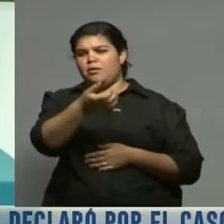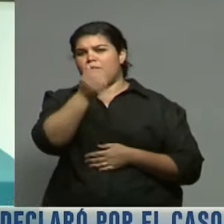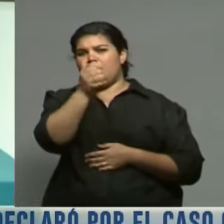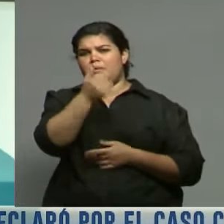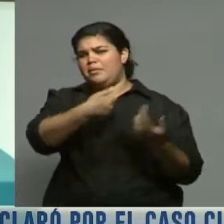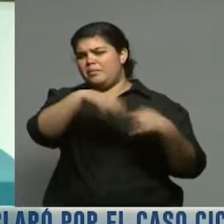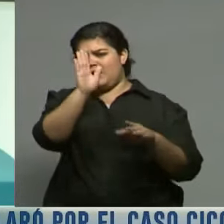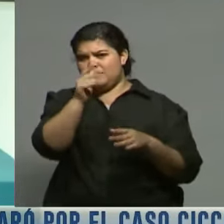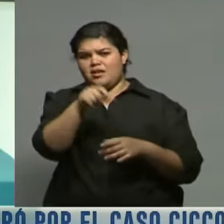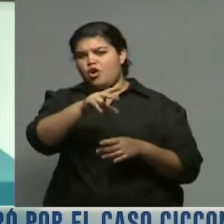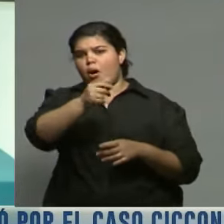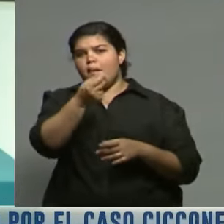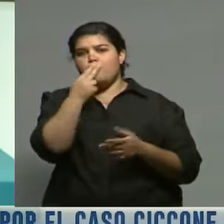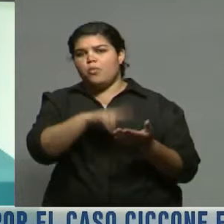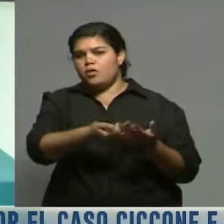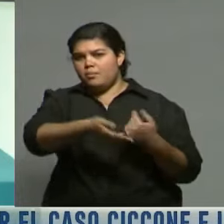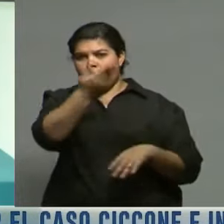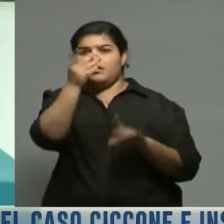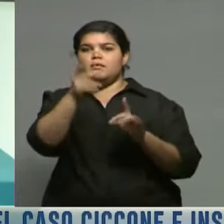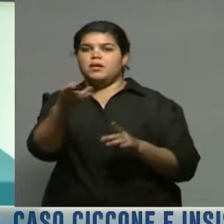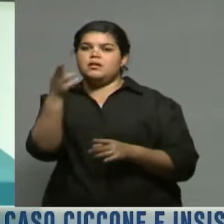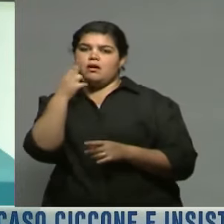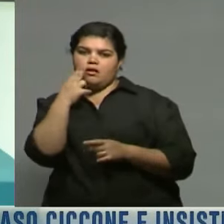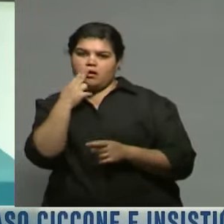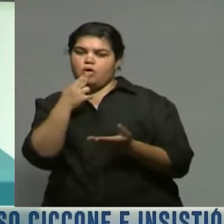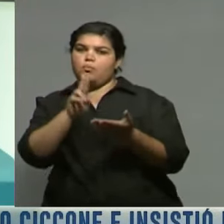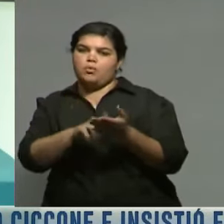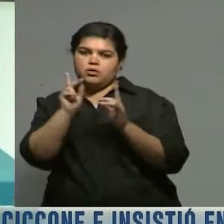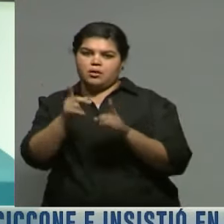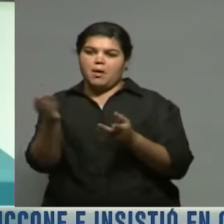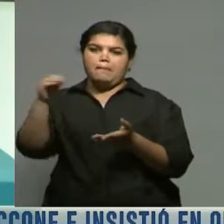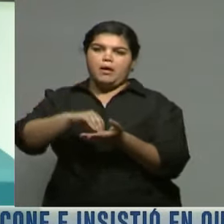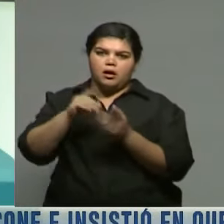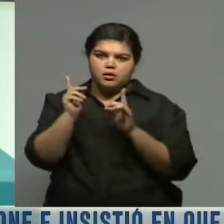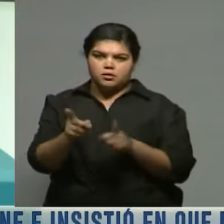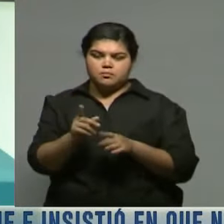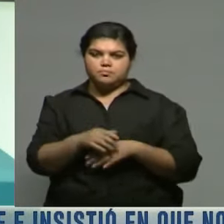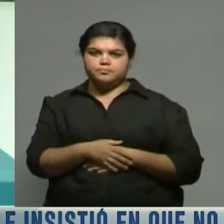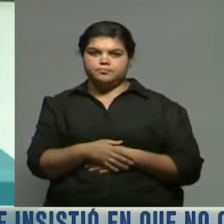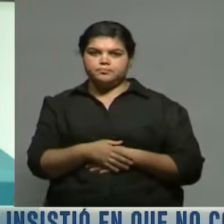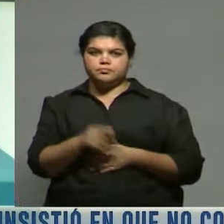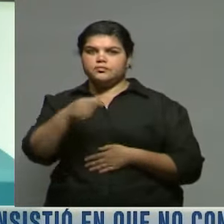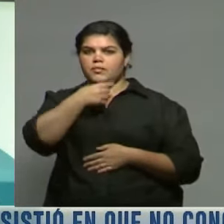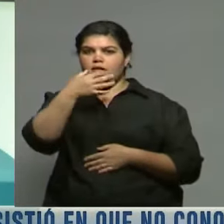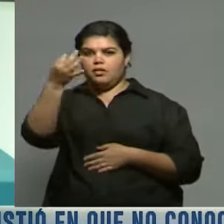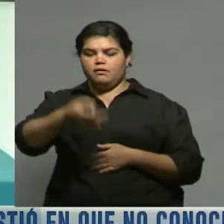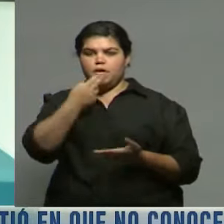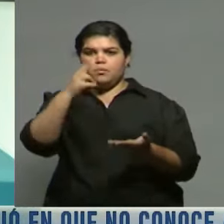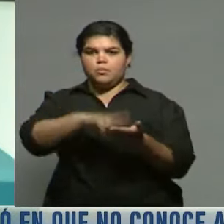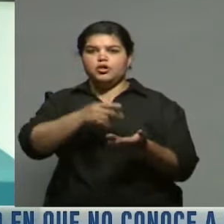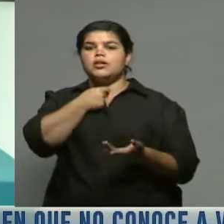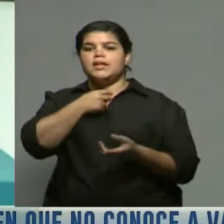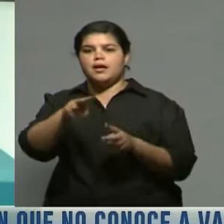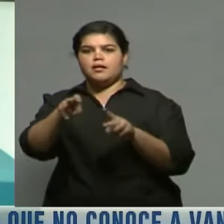claro. Así que sumado al de los cigarrillos o una serie de impuestos adicionales, evidentemente quiere una reforma tributaria que le genere